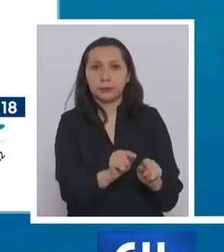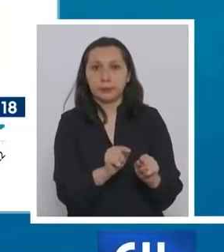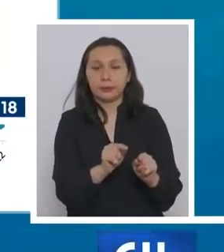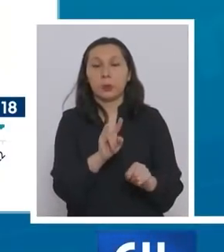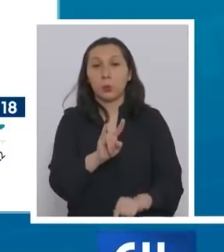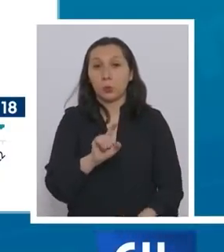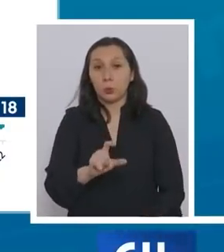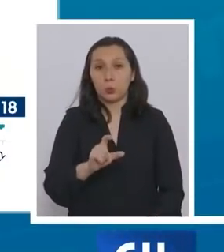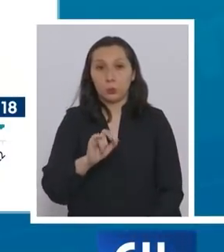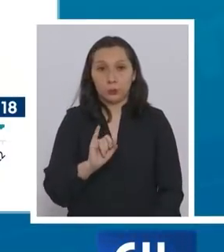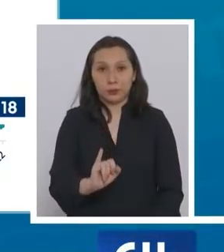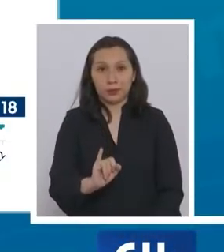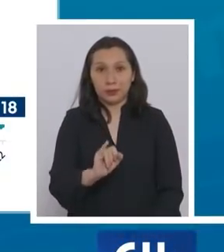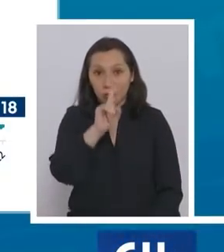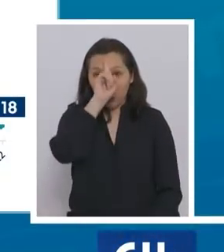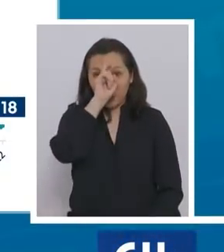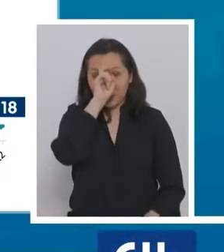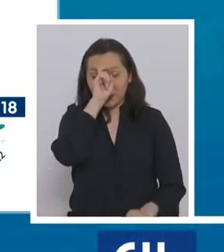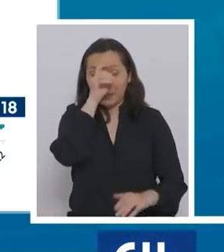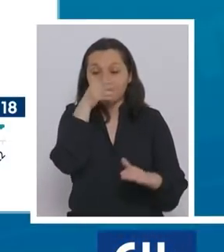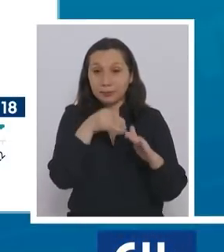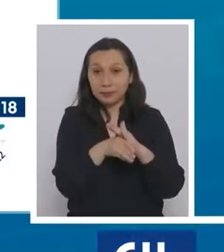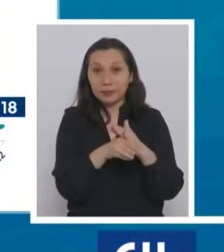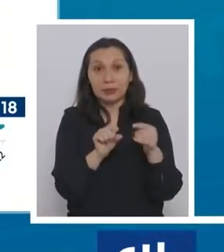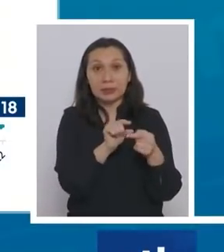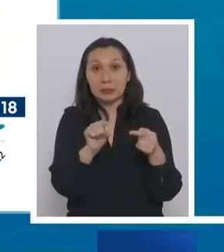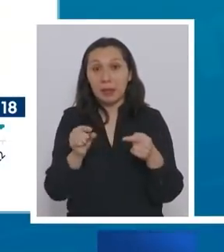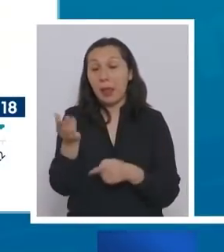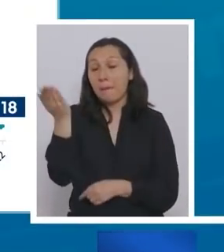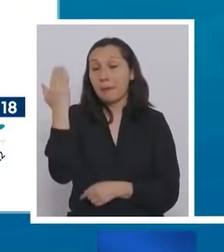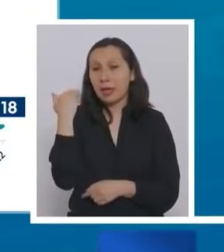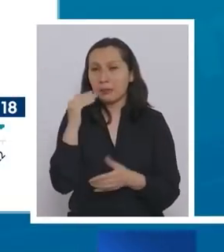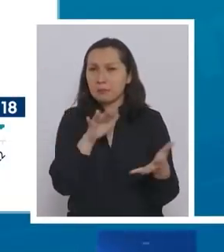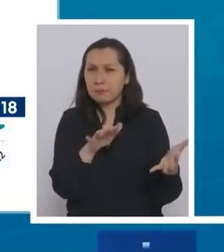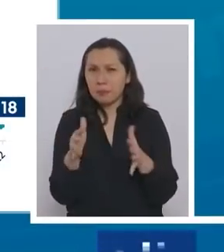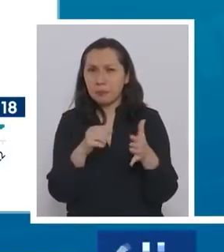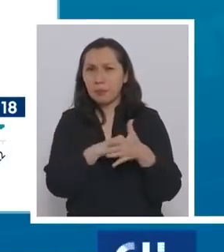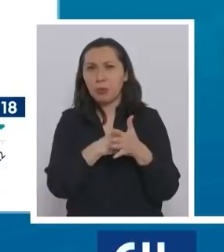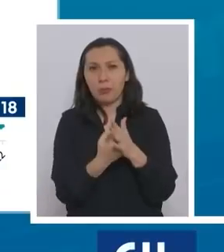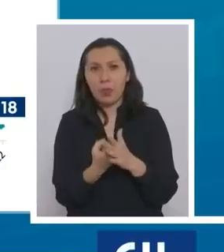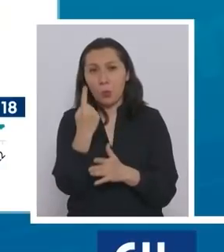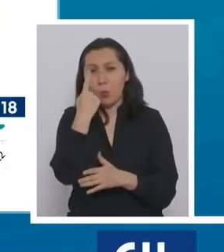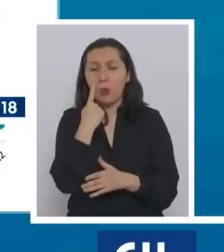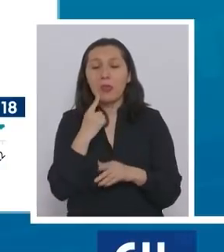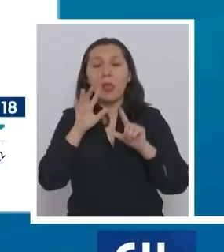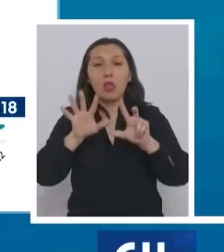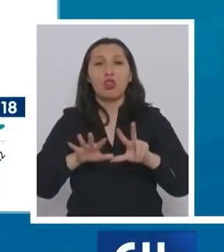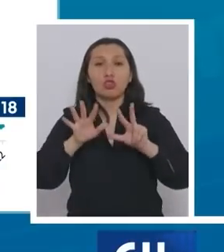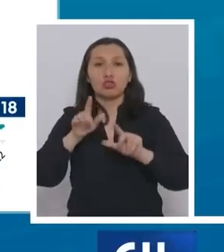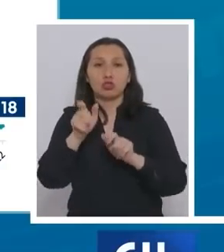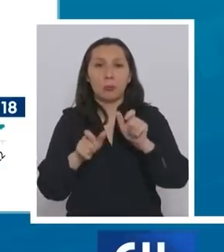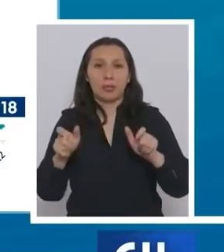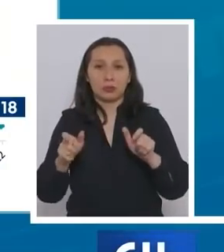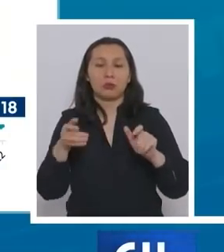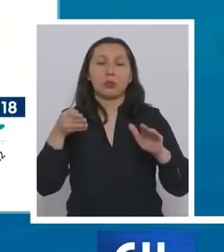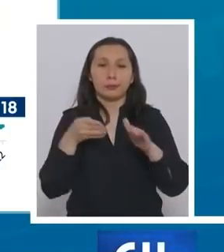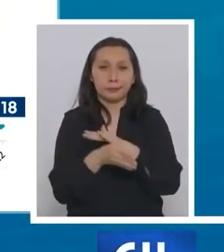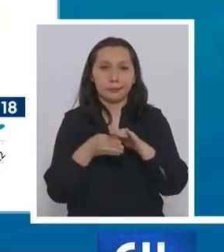las unidades de cuidados intensivos, la semana pasada, en promedio, ingresaron 18 pacientes,